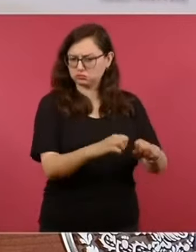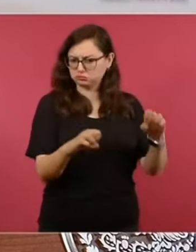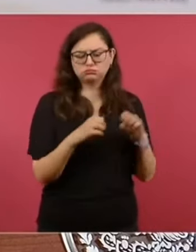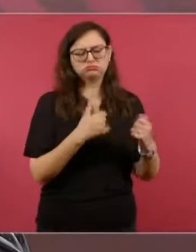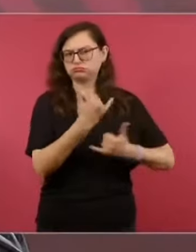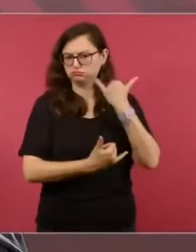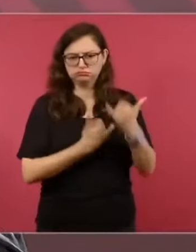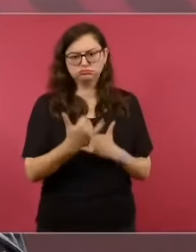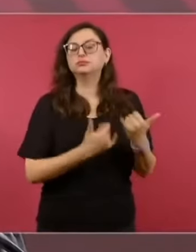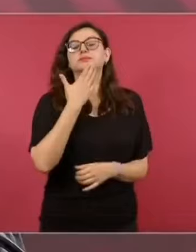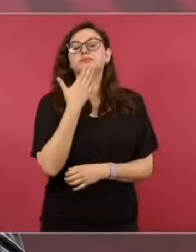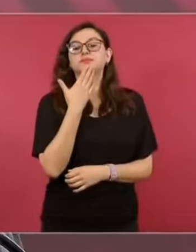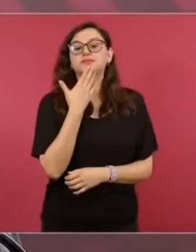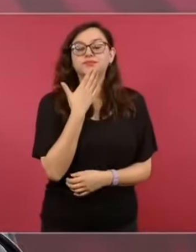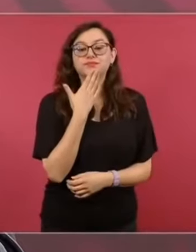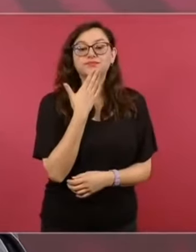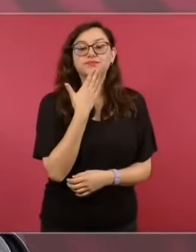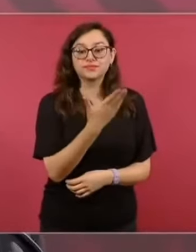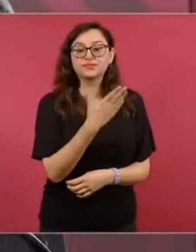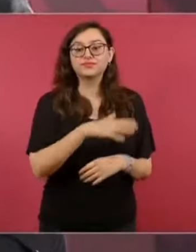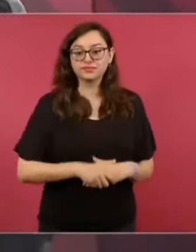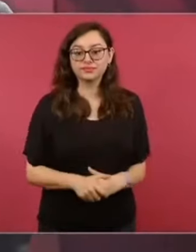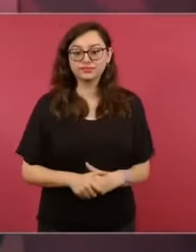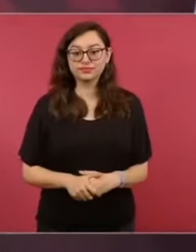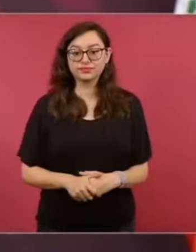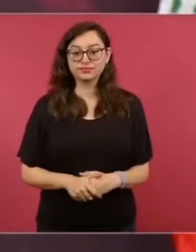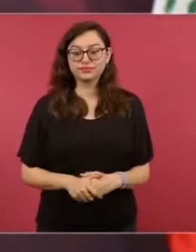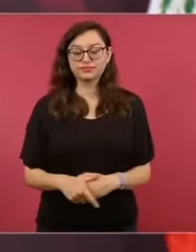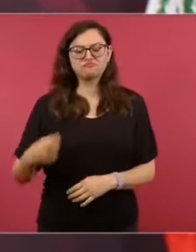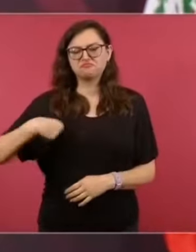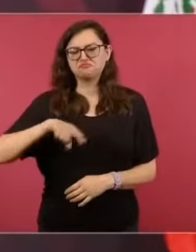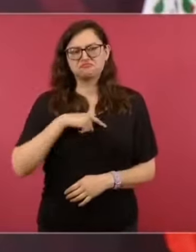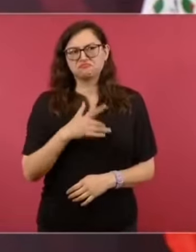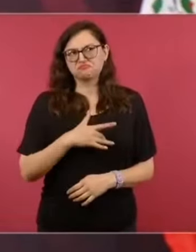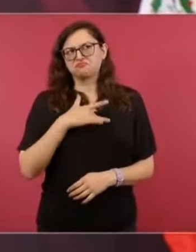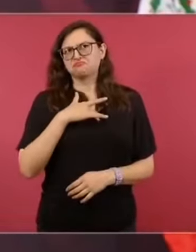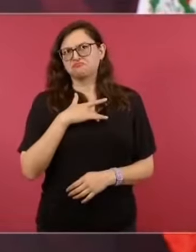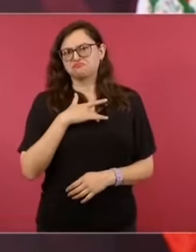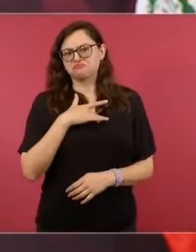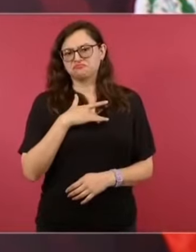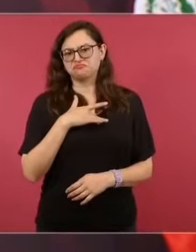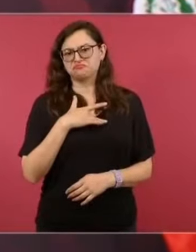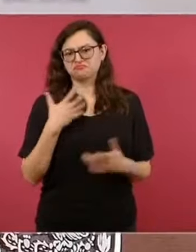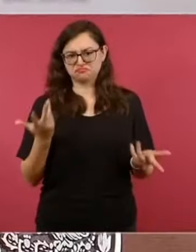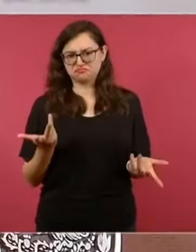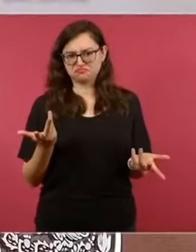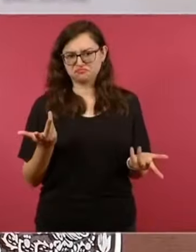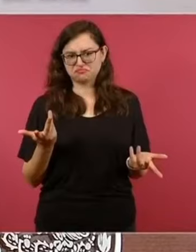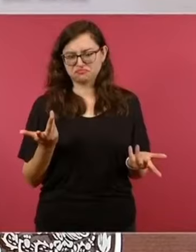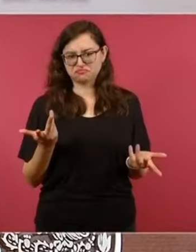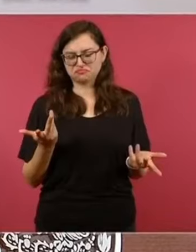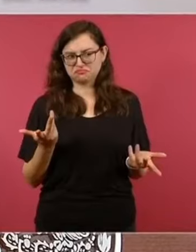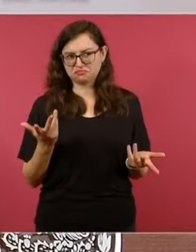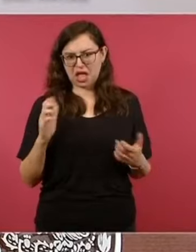mal porque nosotros fuimos los que le quitamos el maleficio